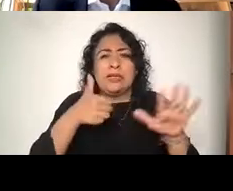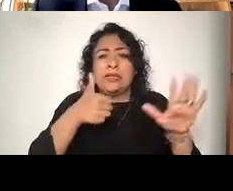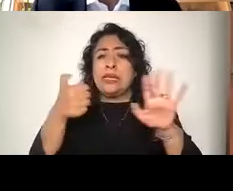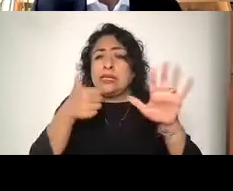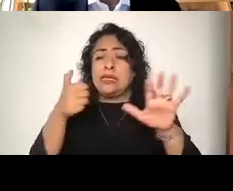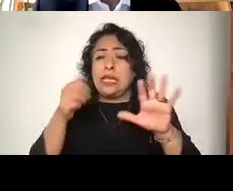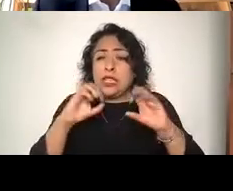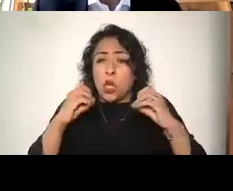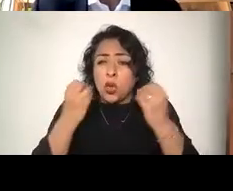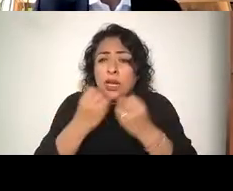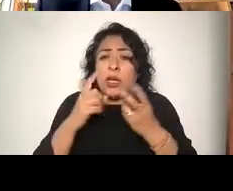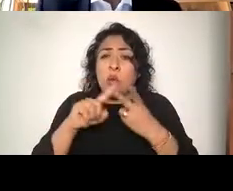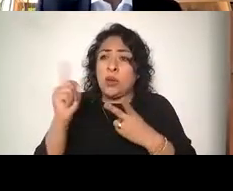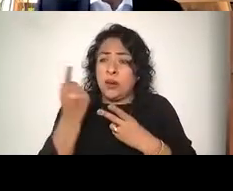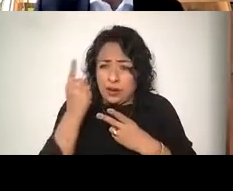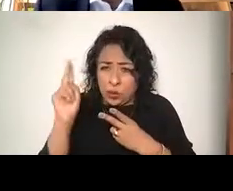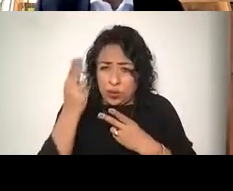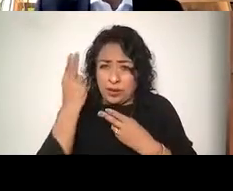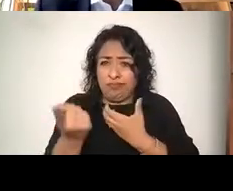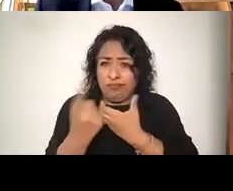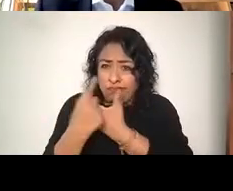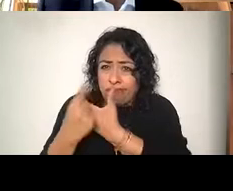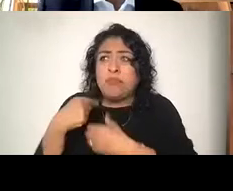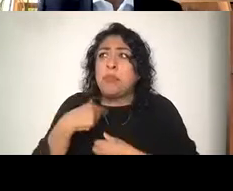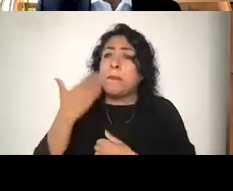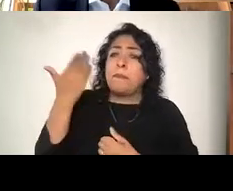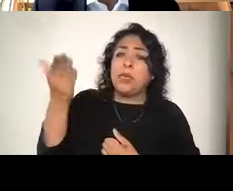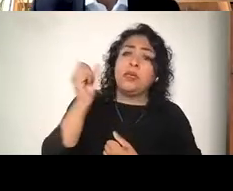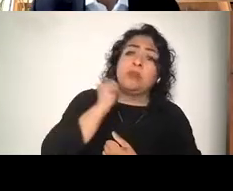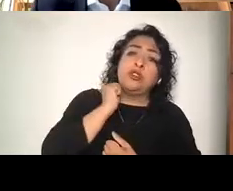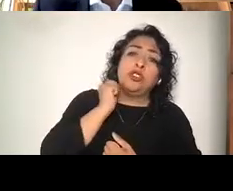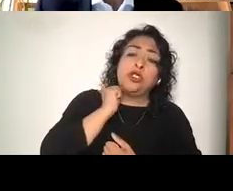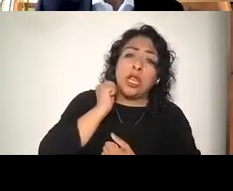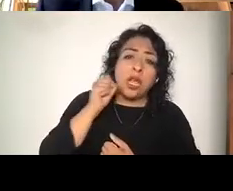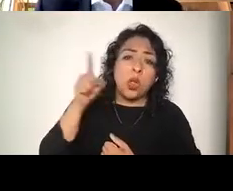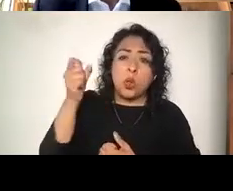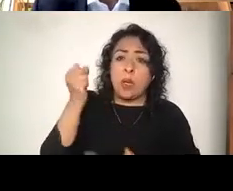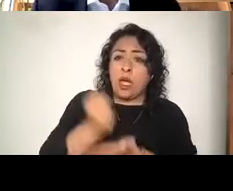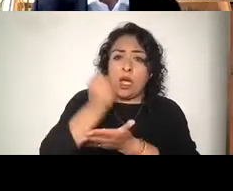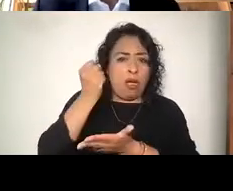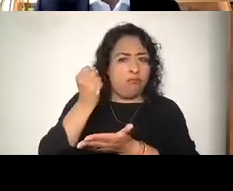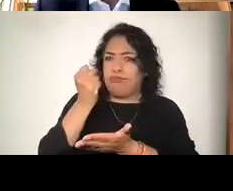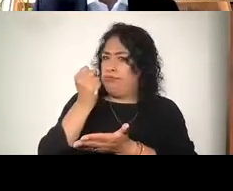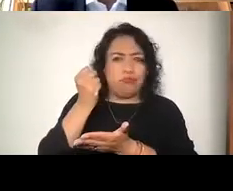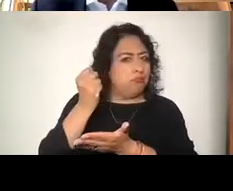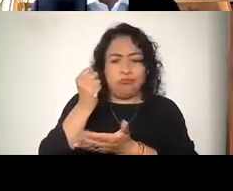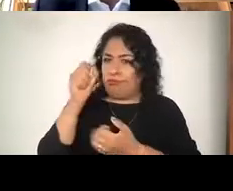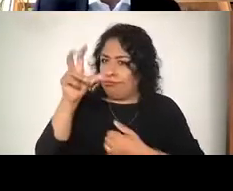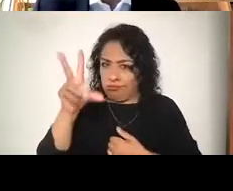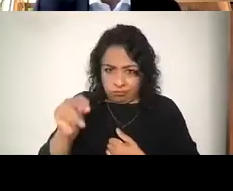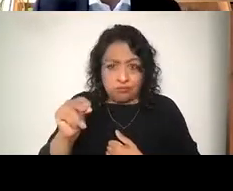organizaciones y universidades, nos sumamos a pedirle al Senado de la República que no aprobara esta reforma.